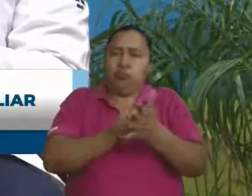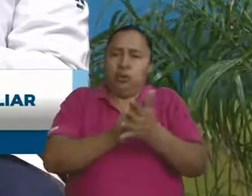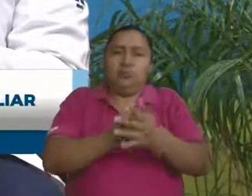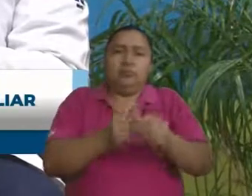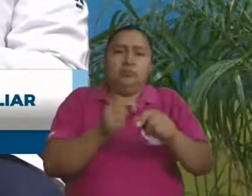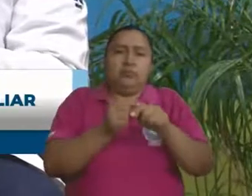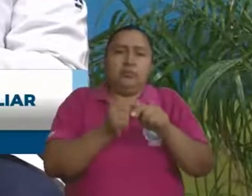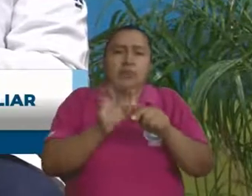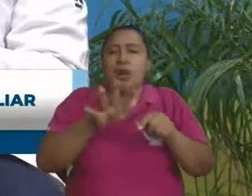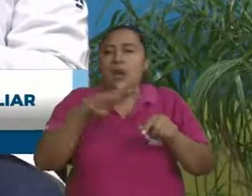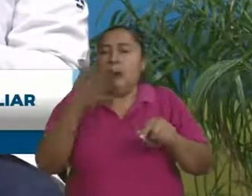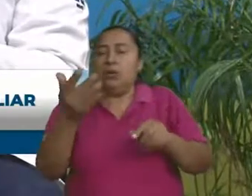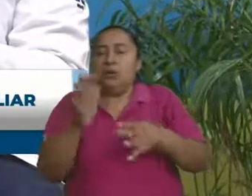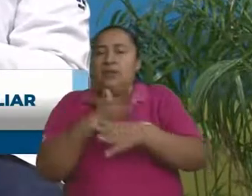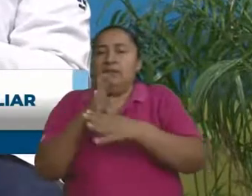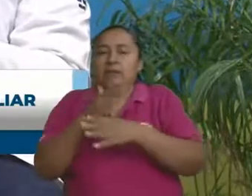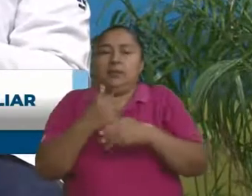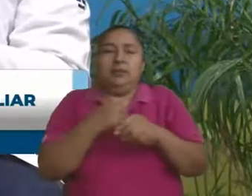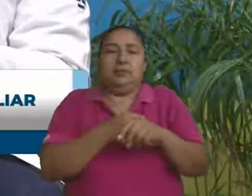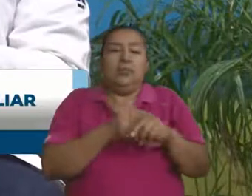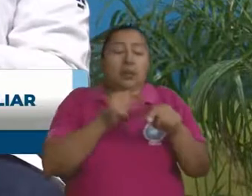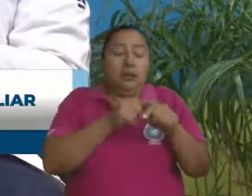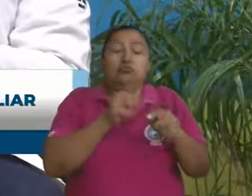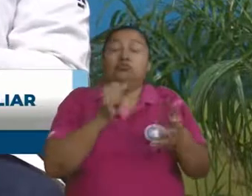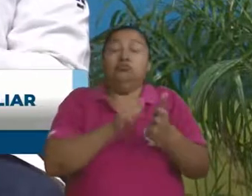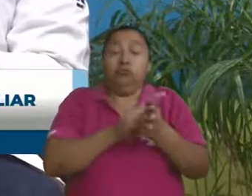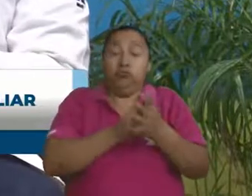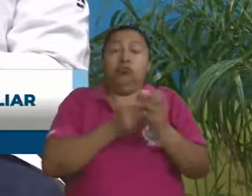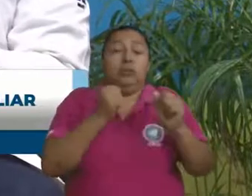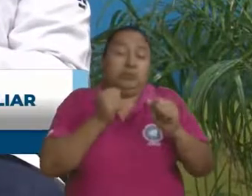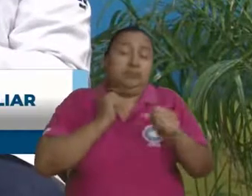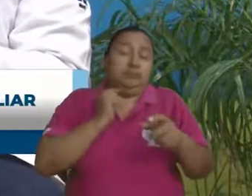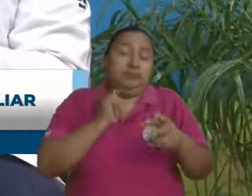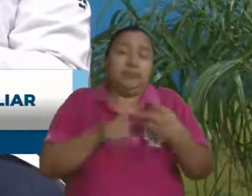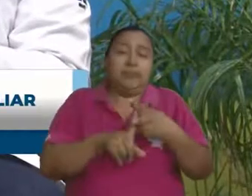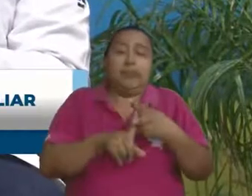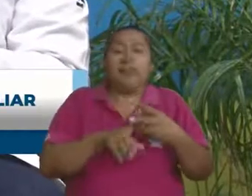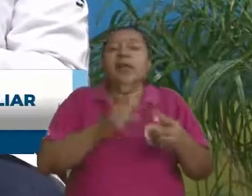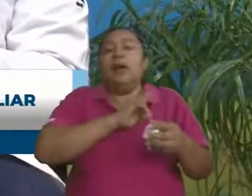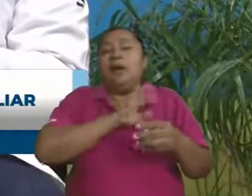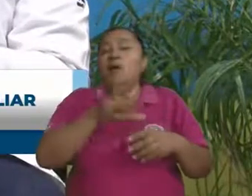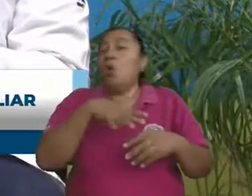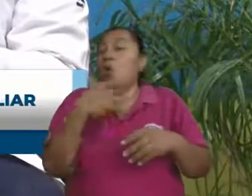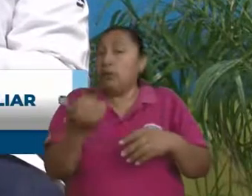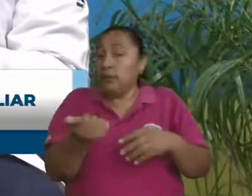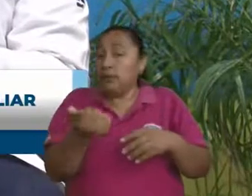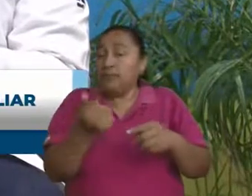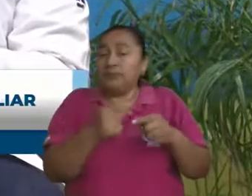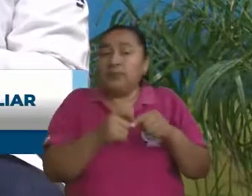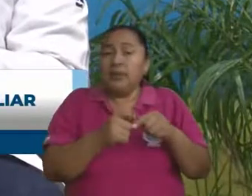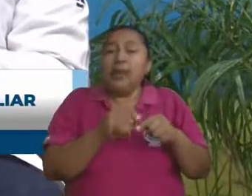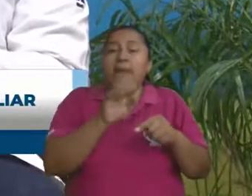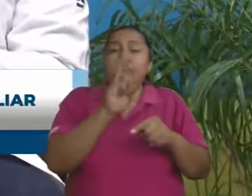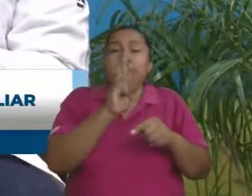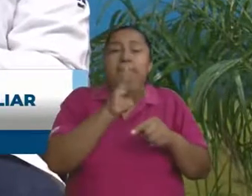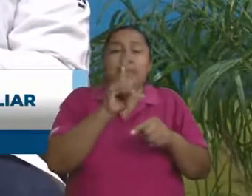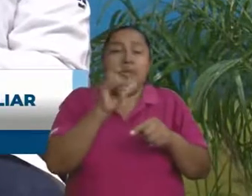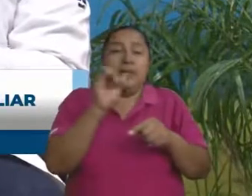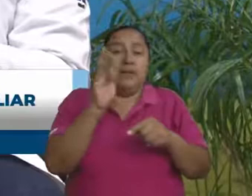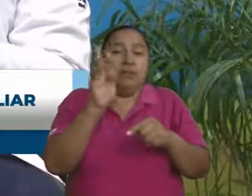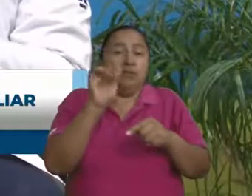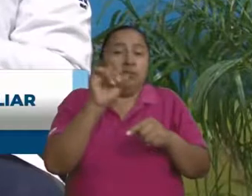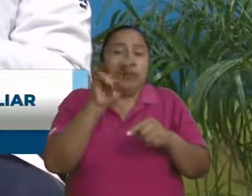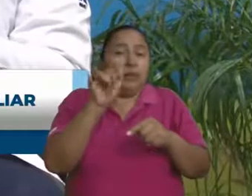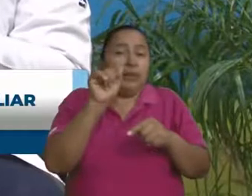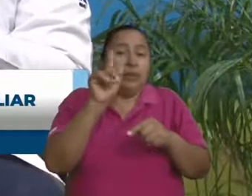relación a otros tipos de piedras dentro de la vesícula. Dura. Un poco más dura, así es. Están las piedras de bilirrubinato cálcico, que